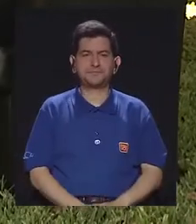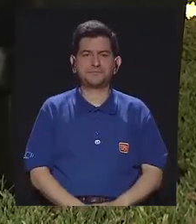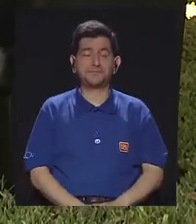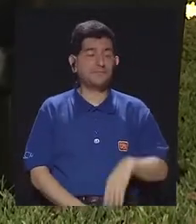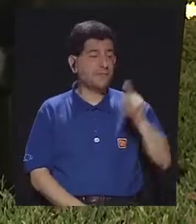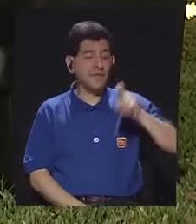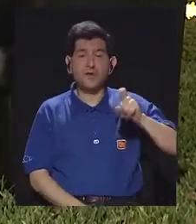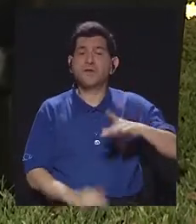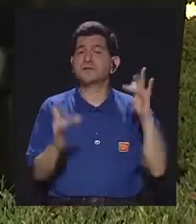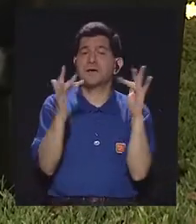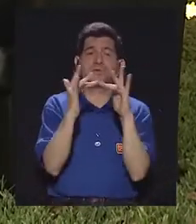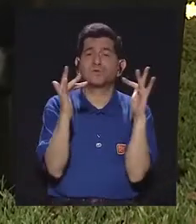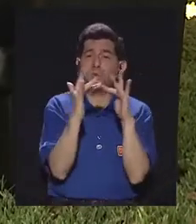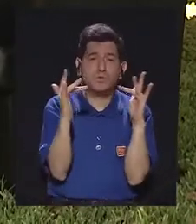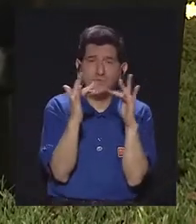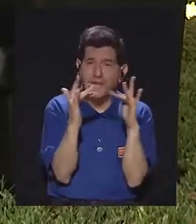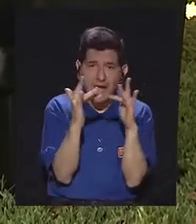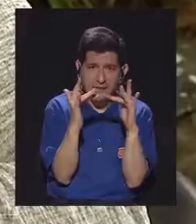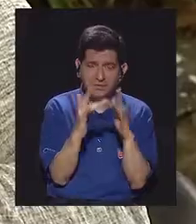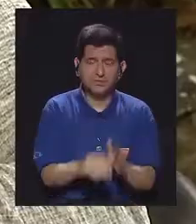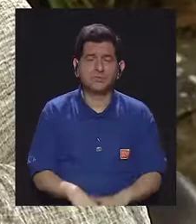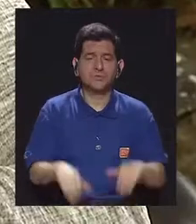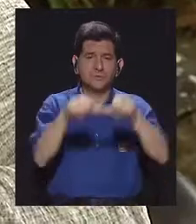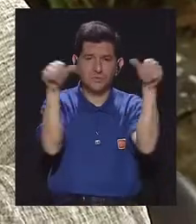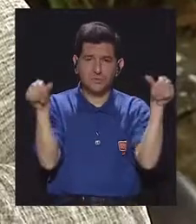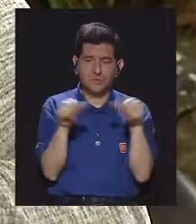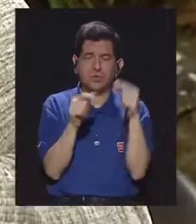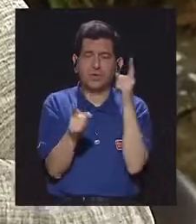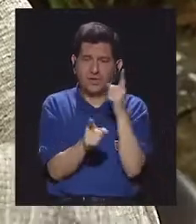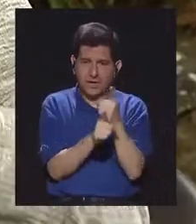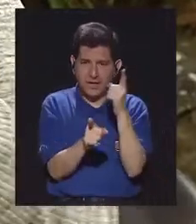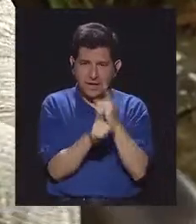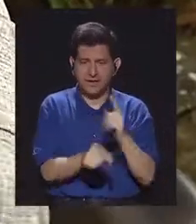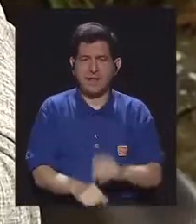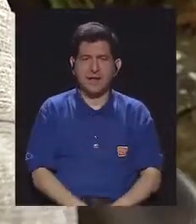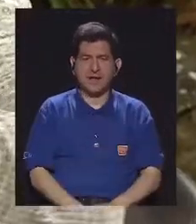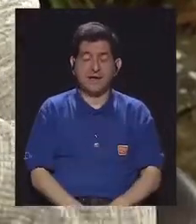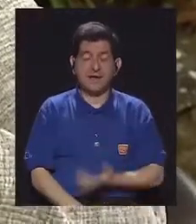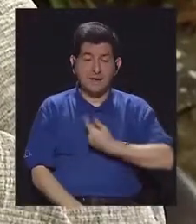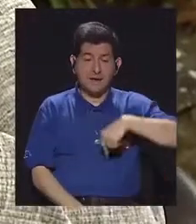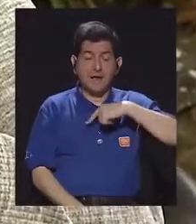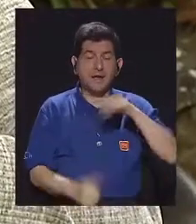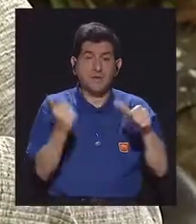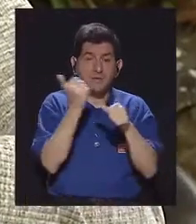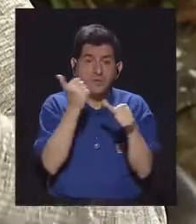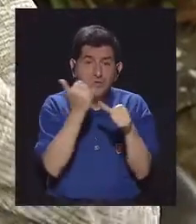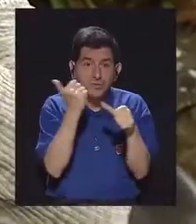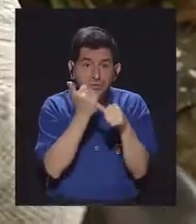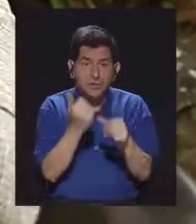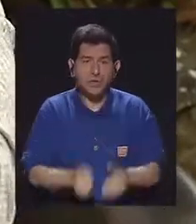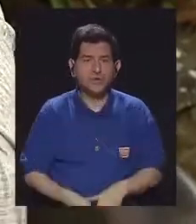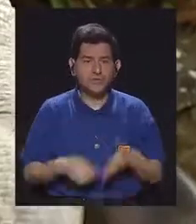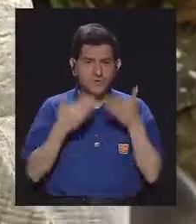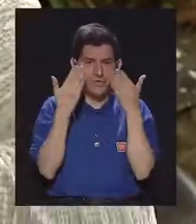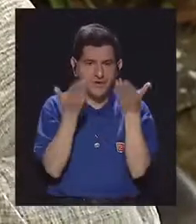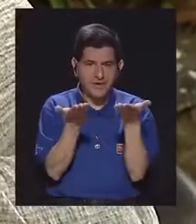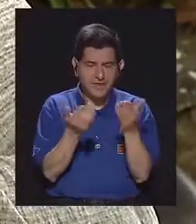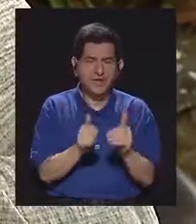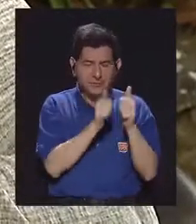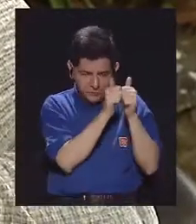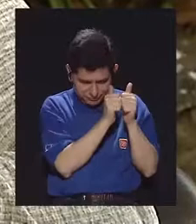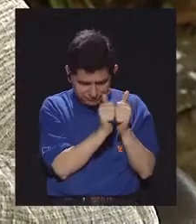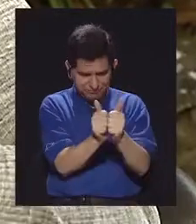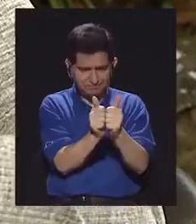nada más que se pongan en contacto con el área correspondiente y les hacemos esas asesorías, les damos